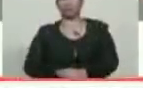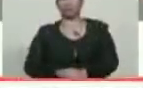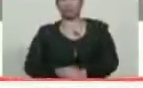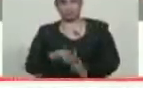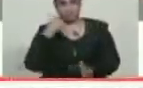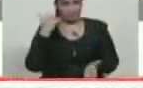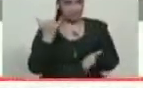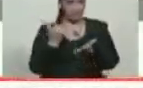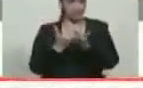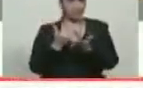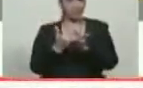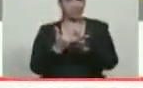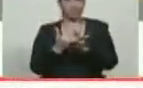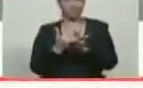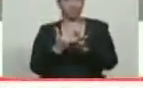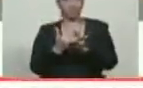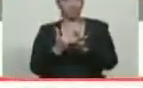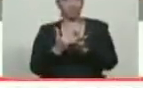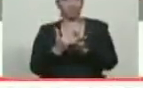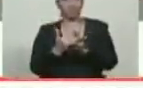Miren.